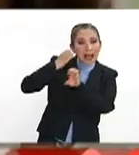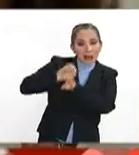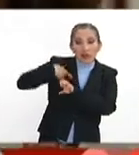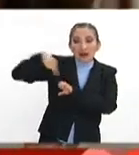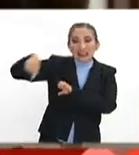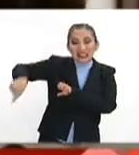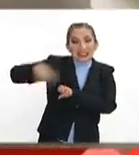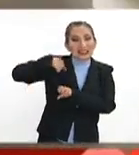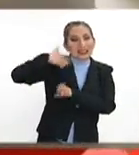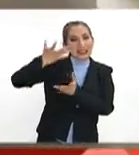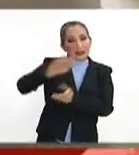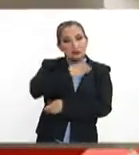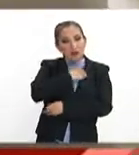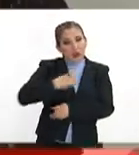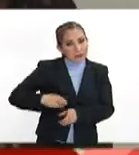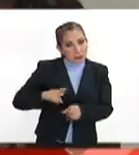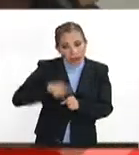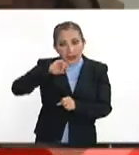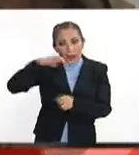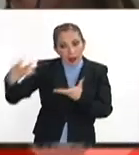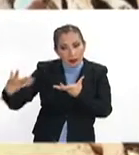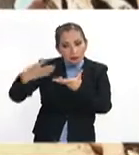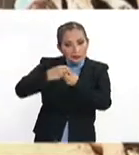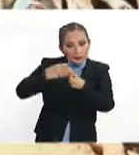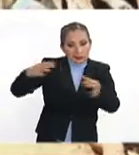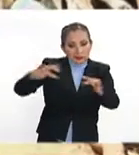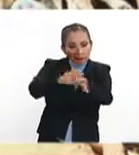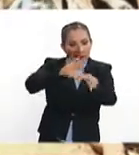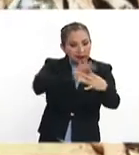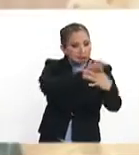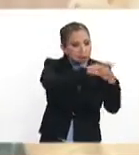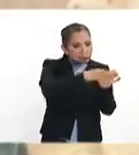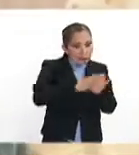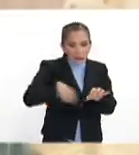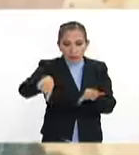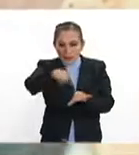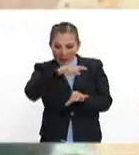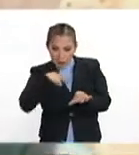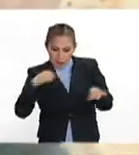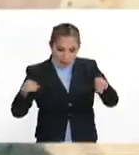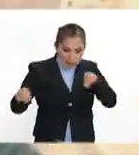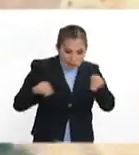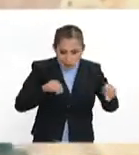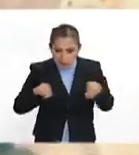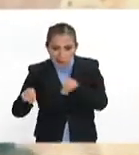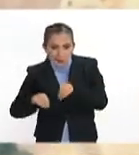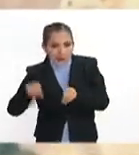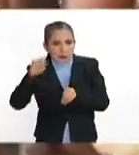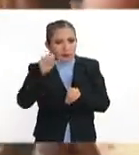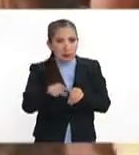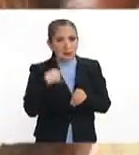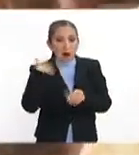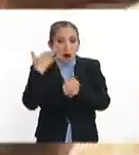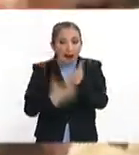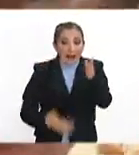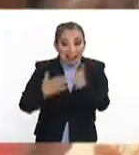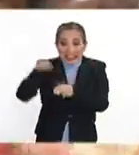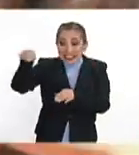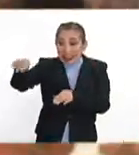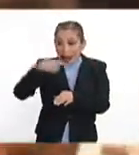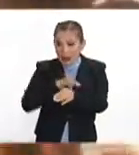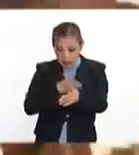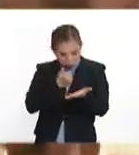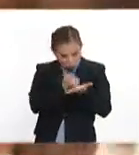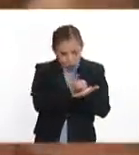y hasta en casos hasta los municipales, y es como estamos moviendo estas carencias que hoy llegan